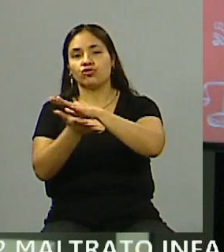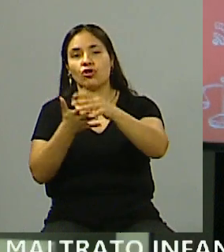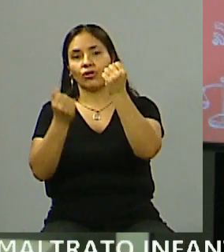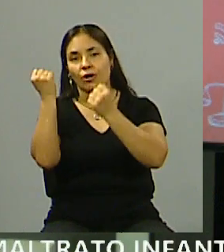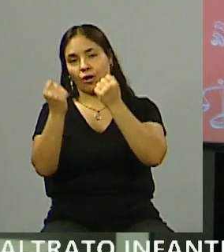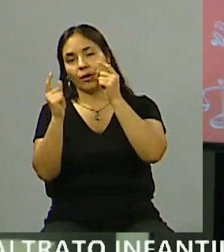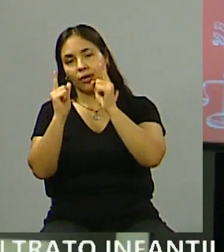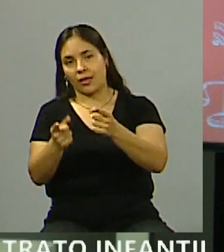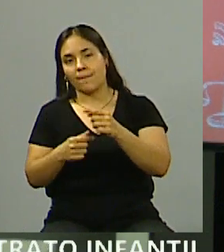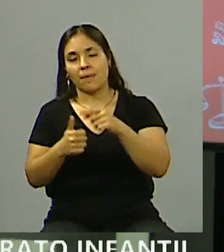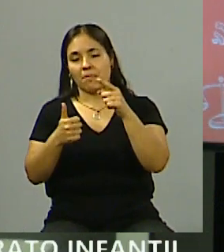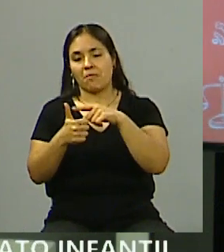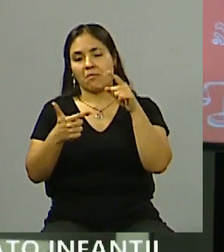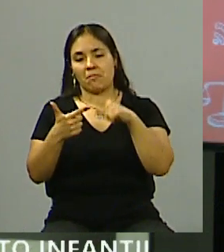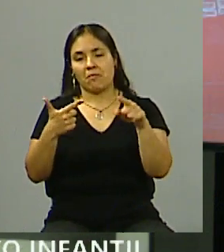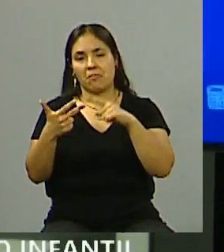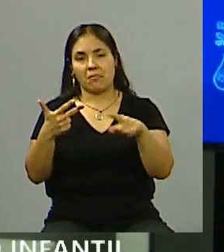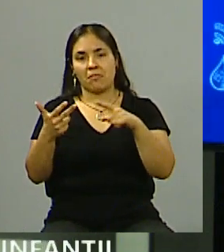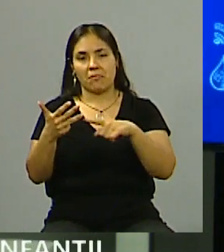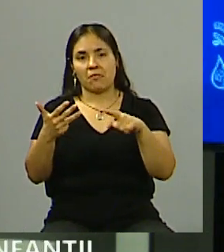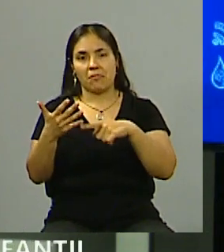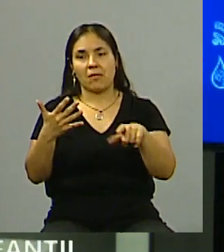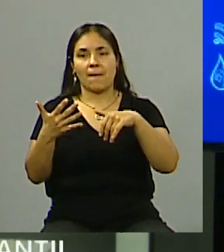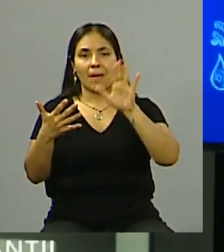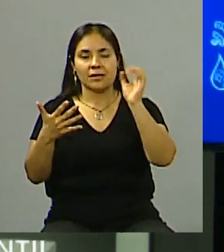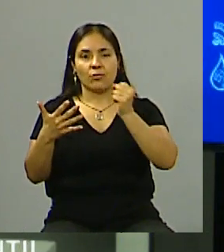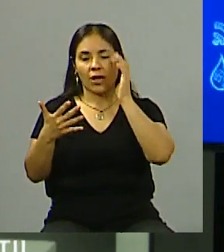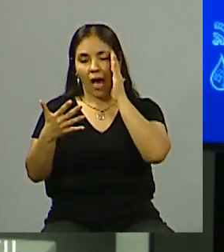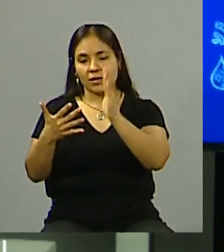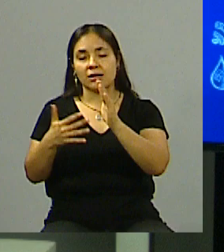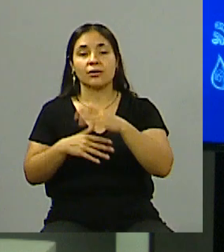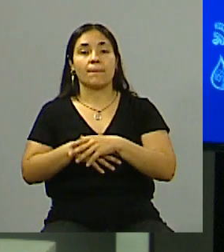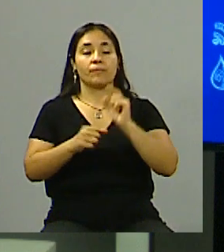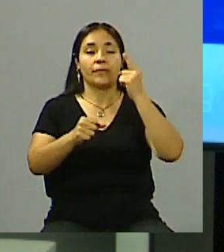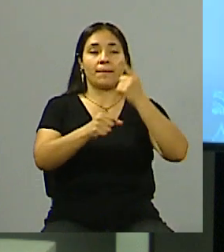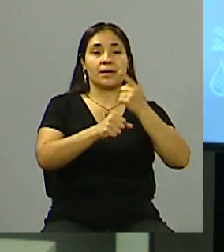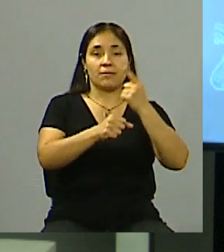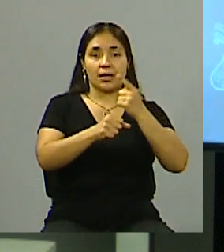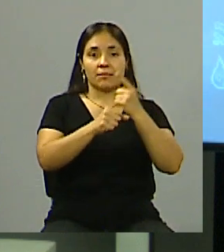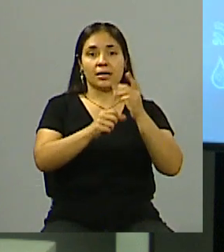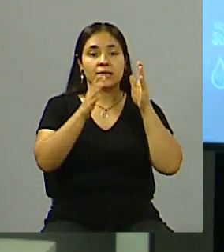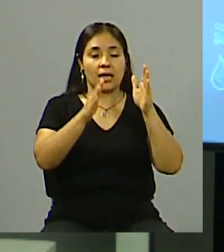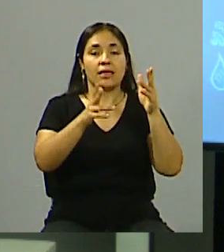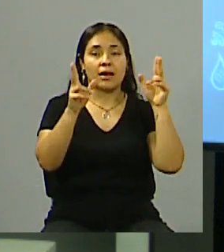ejes a los que les prestamos atención. Y esta es como la primera parte de nuestra investigación,